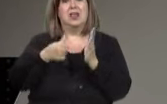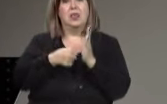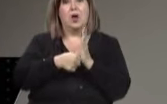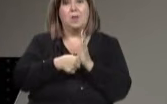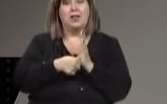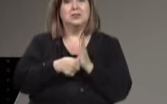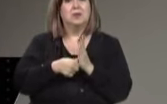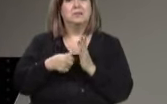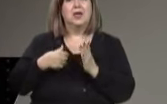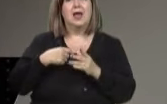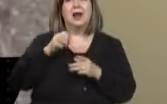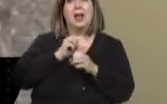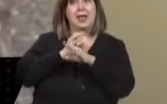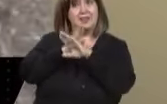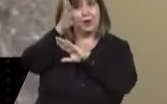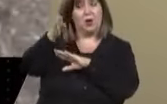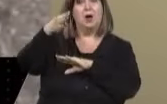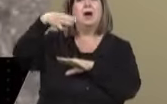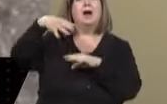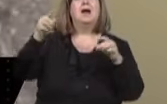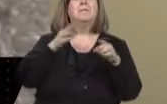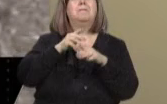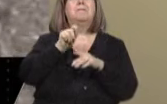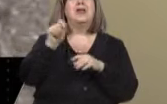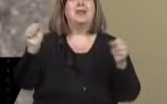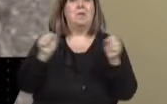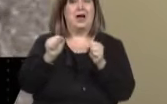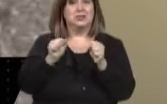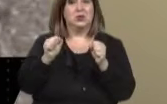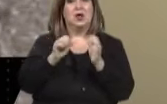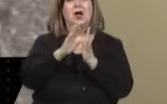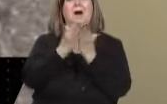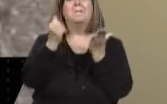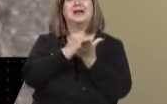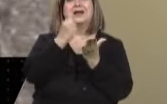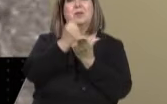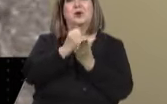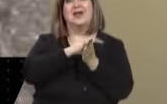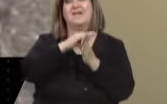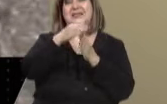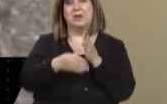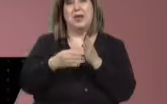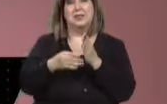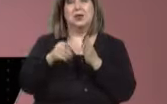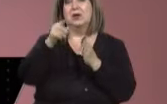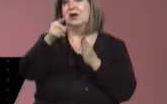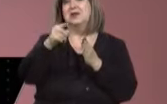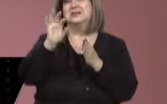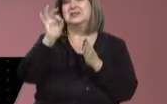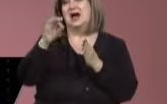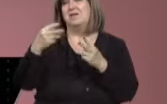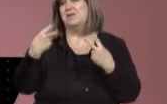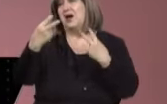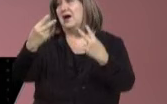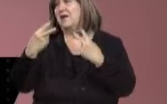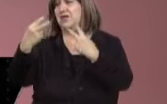ver, él entró en mayo a Mali sin los documentos, es decir, ya tenía vencido el pasaporte. Es un viajero, a ver, experimentado, tiene